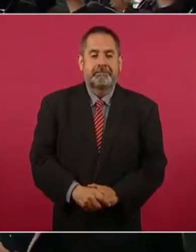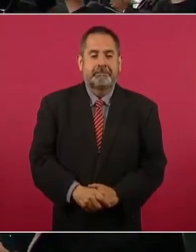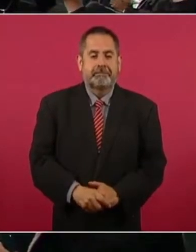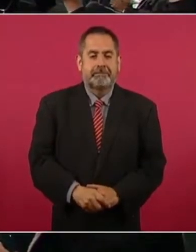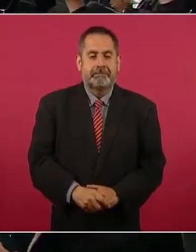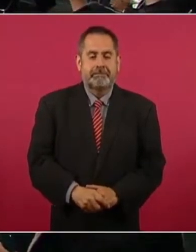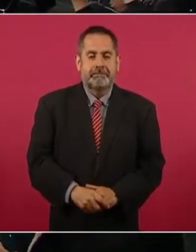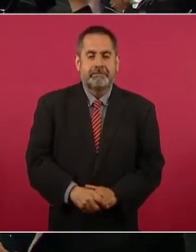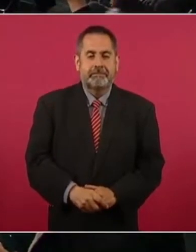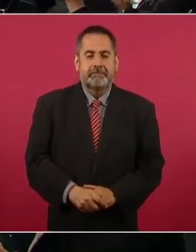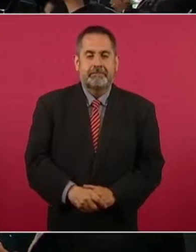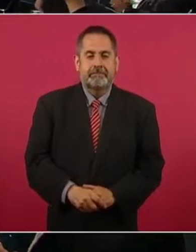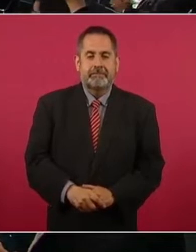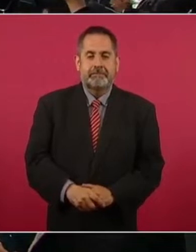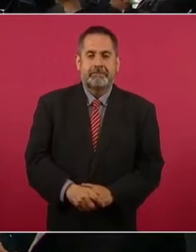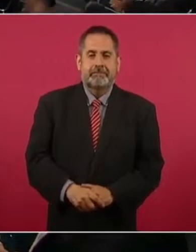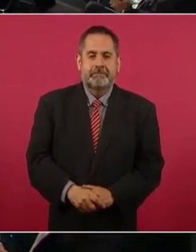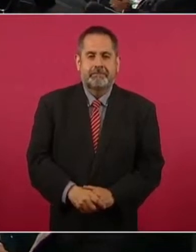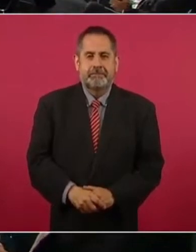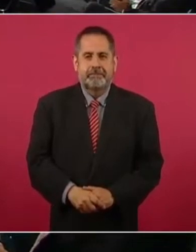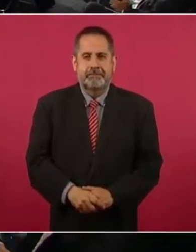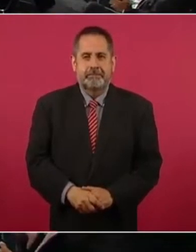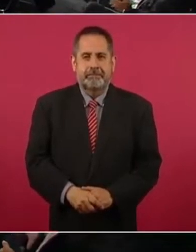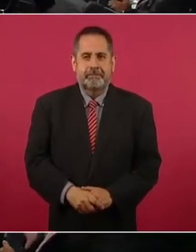También, adelante.